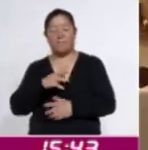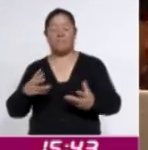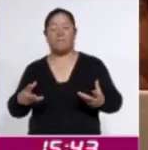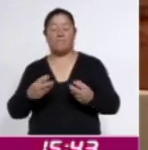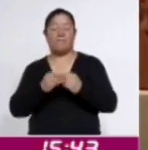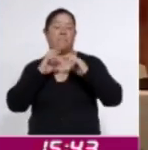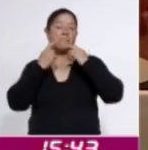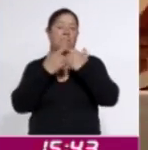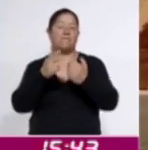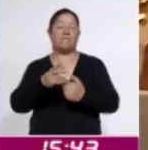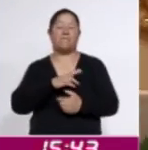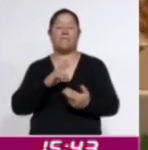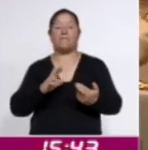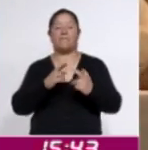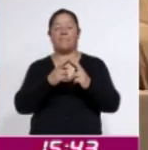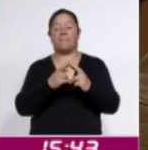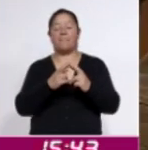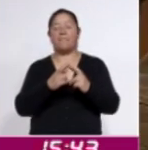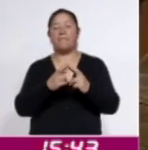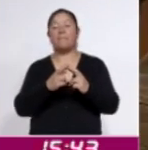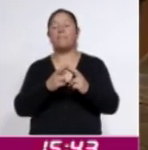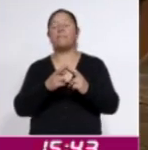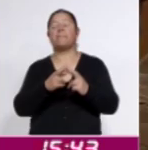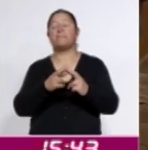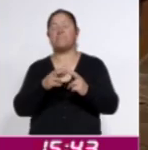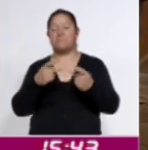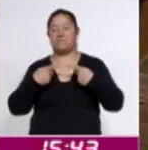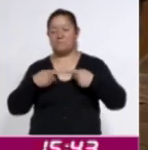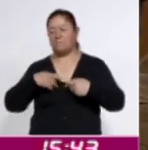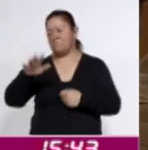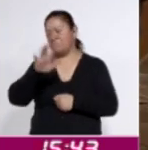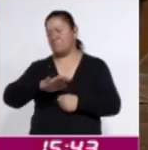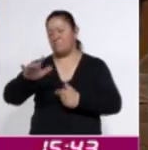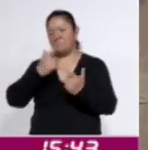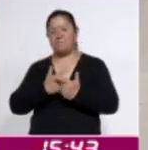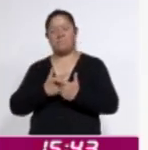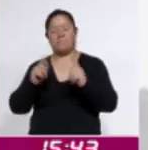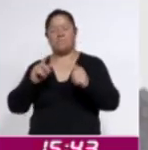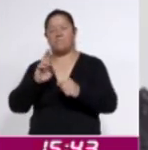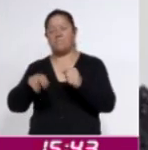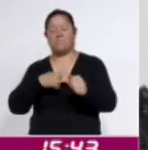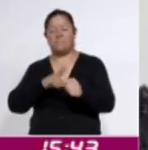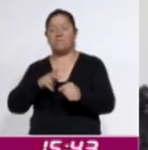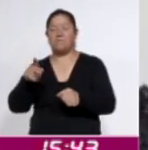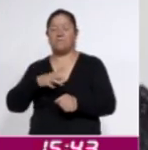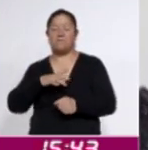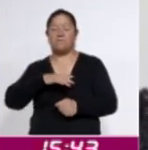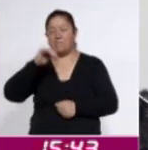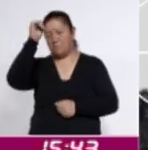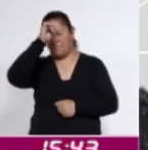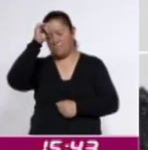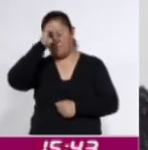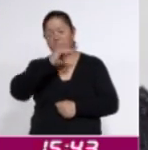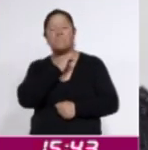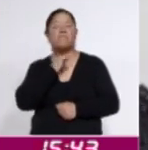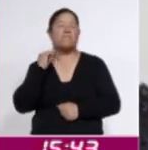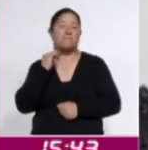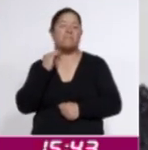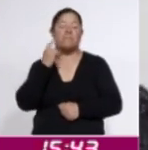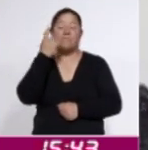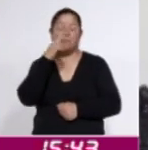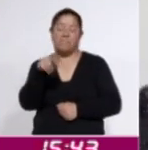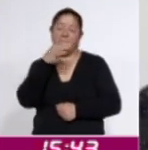sacerdotes, religiosos, laicos y seminaristas para conmemorar el aniversario de la diócesis. Casi todas las parroquias